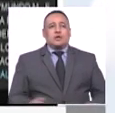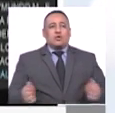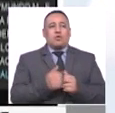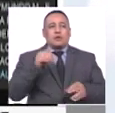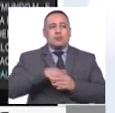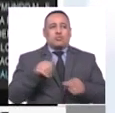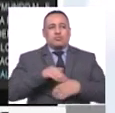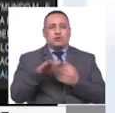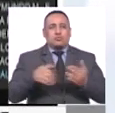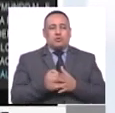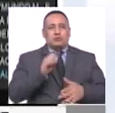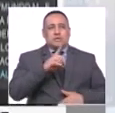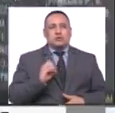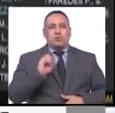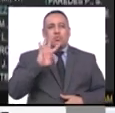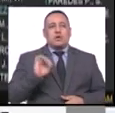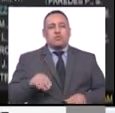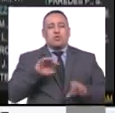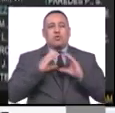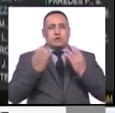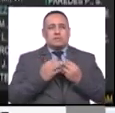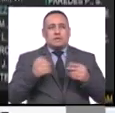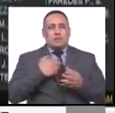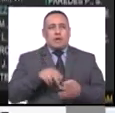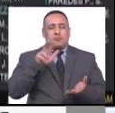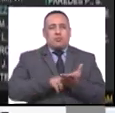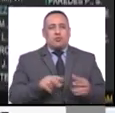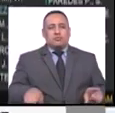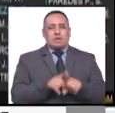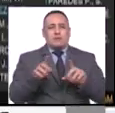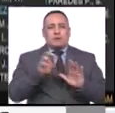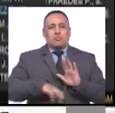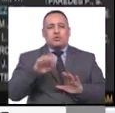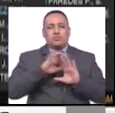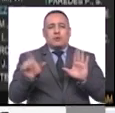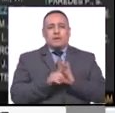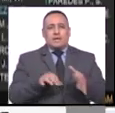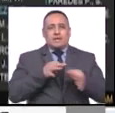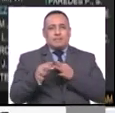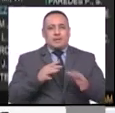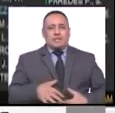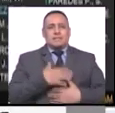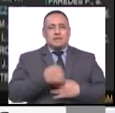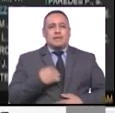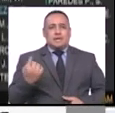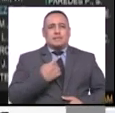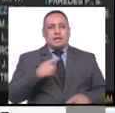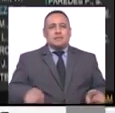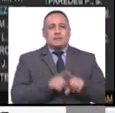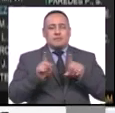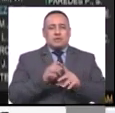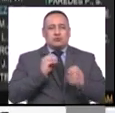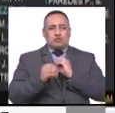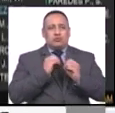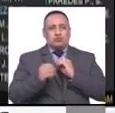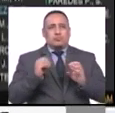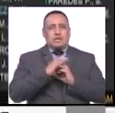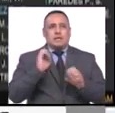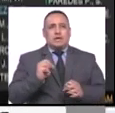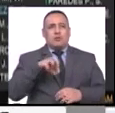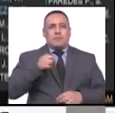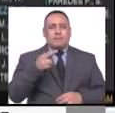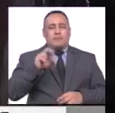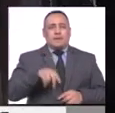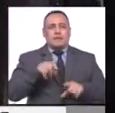Con el voto unánime de 104 congresistas se aprobó por insistencia el proyecto de ley que declara de interés nacional la implementación del geoparque del